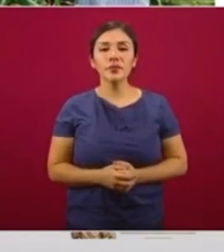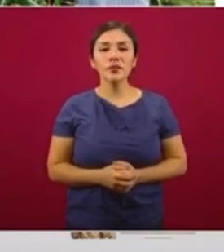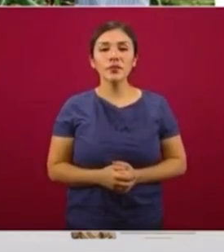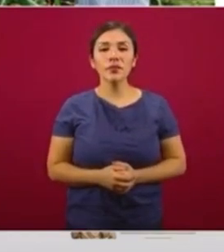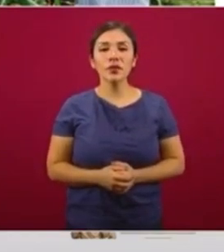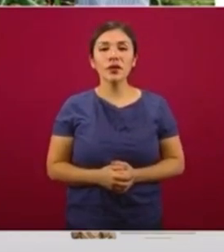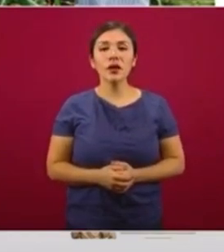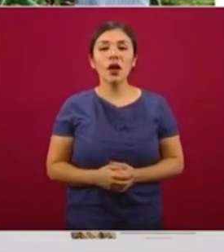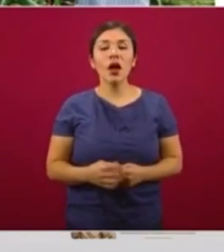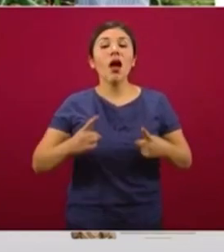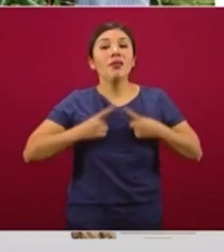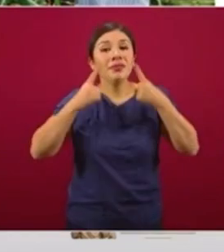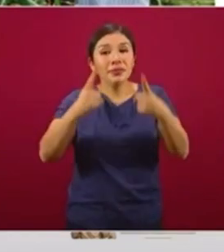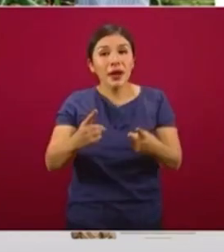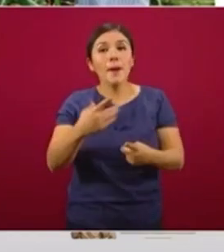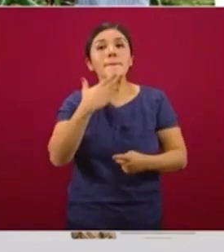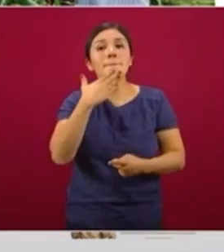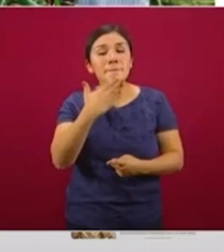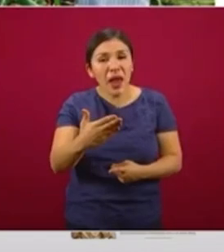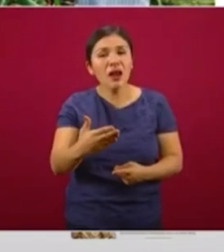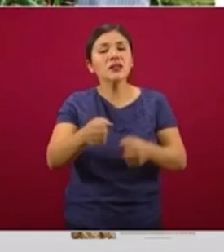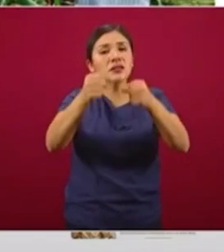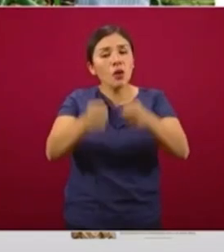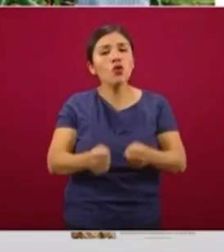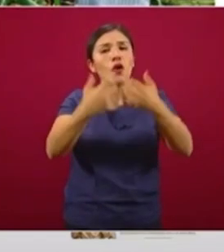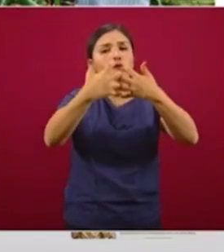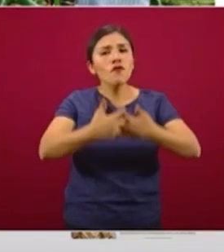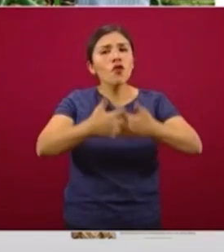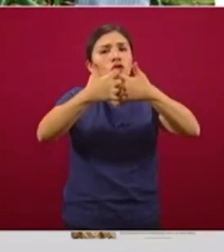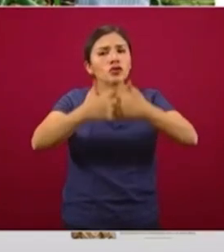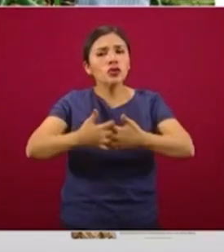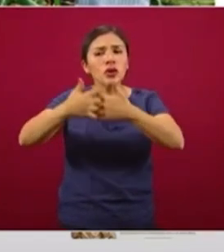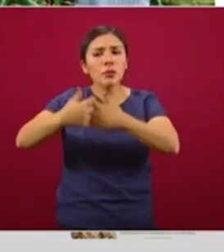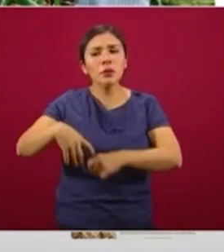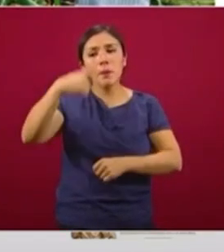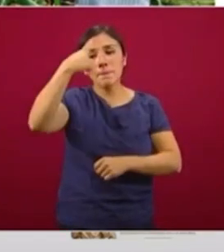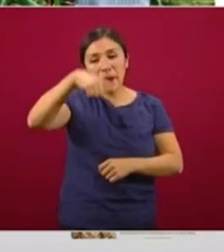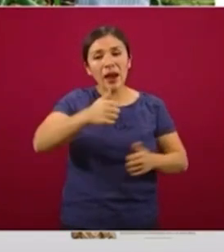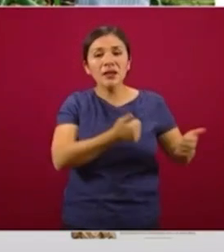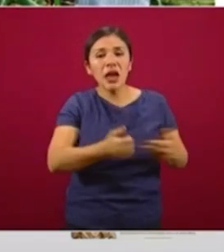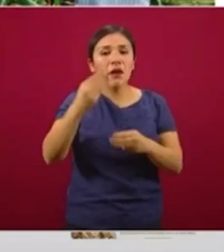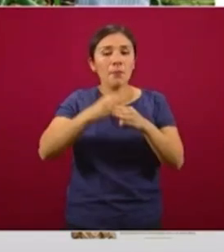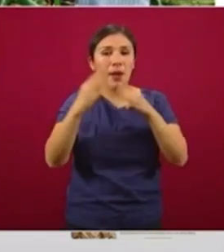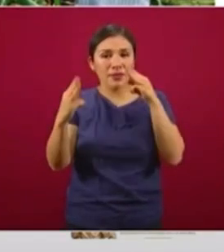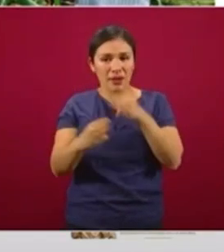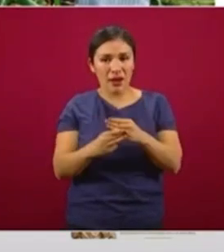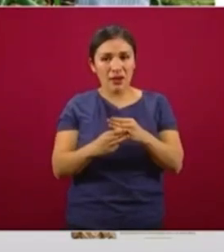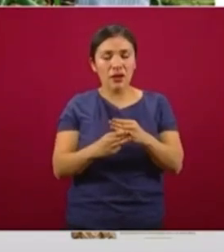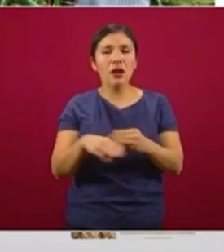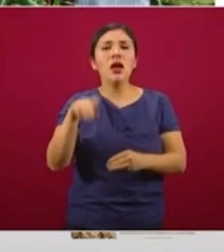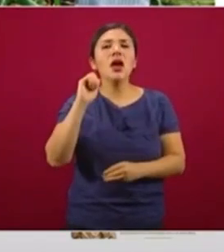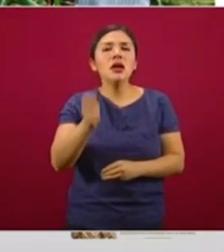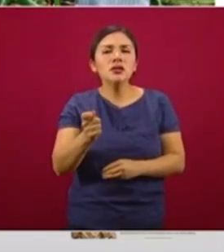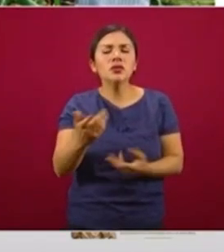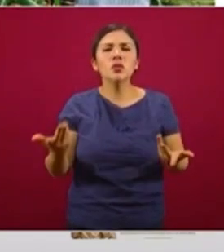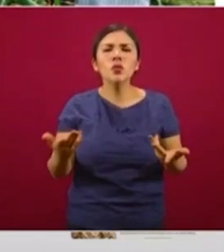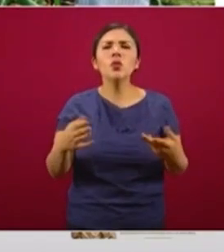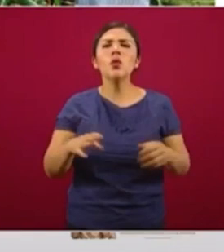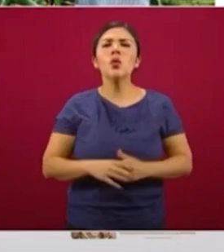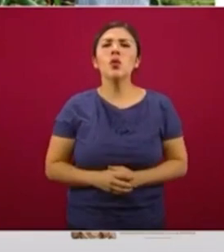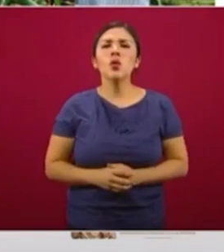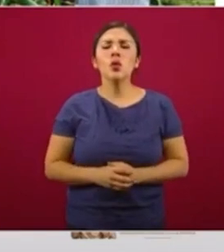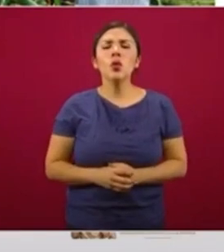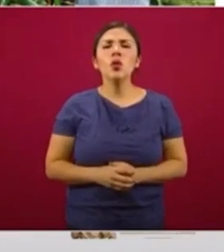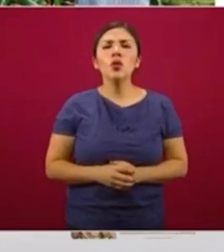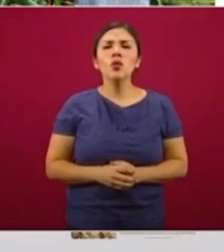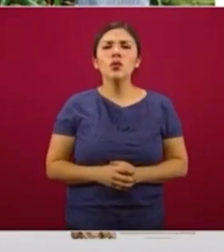trabajando es el de garantizar el funcionamiento de las cadenas de los subsidios. Esto es, cómo vamos a